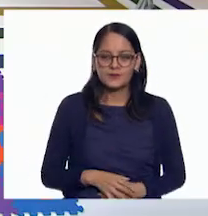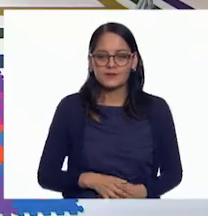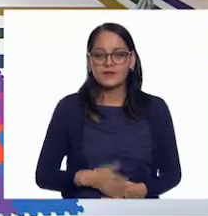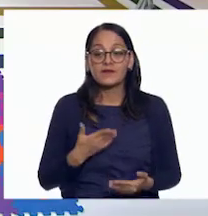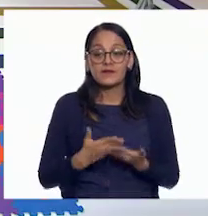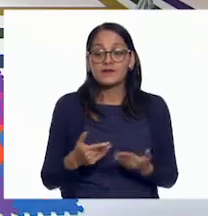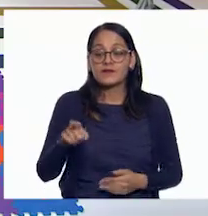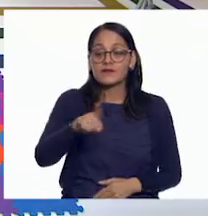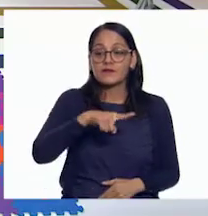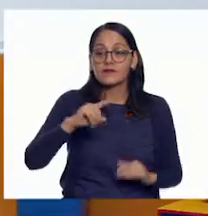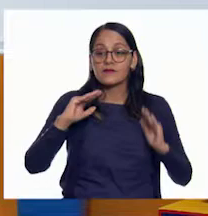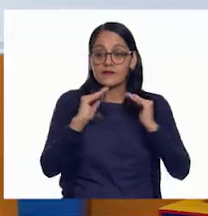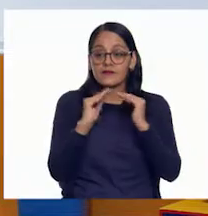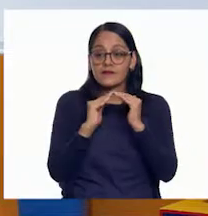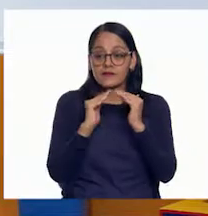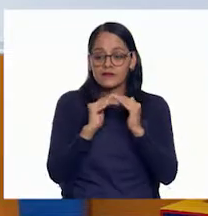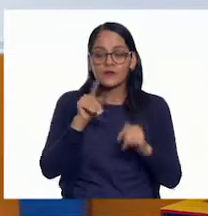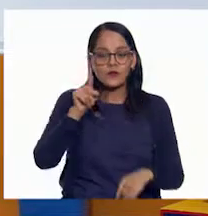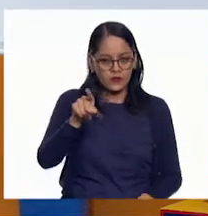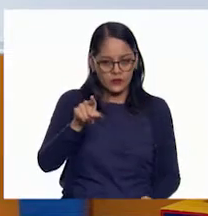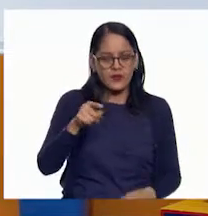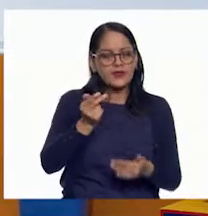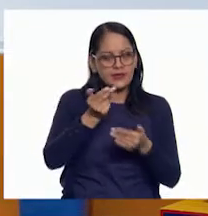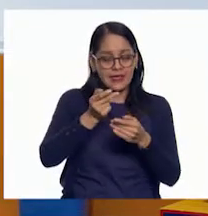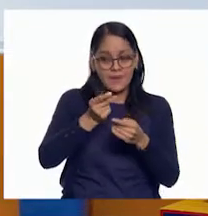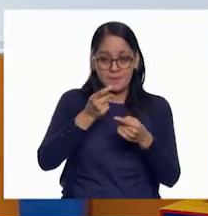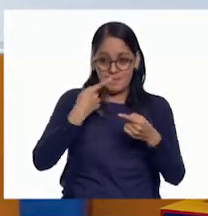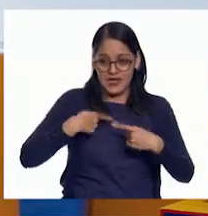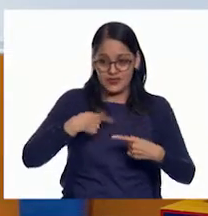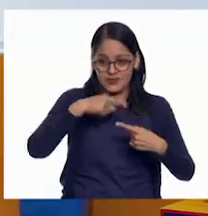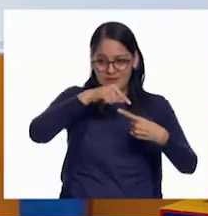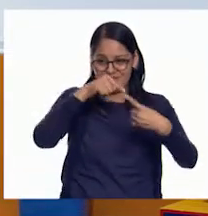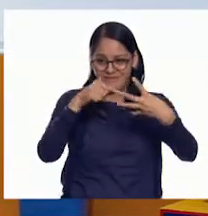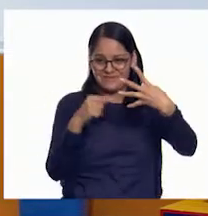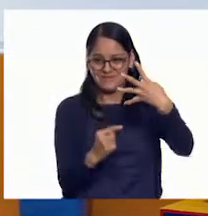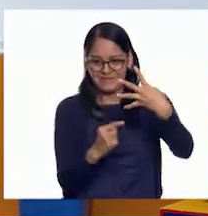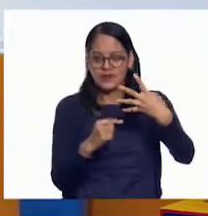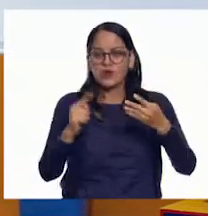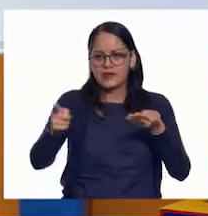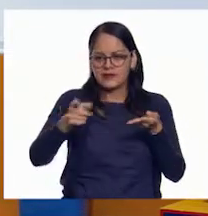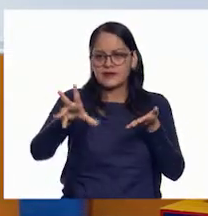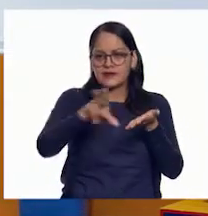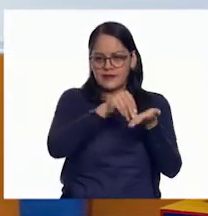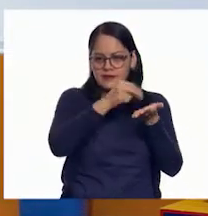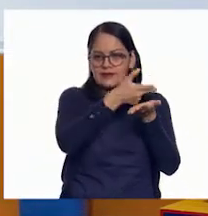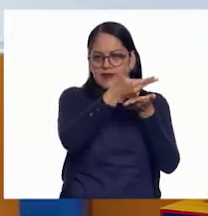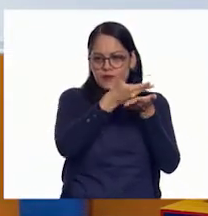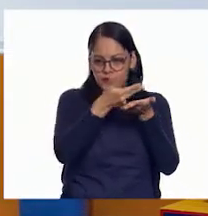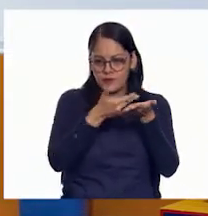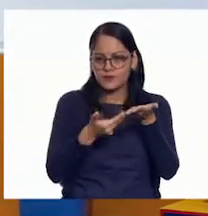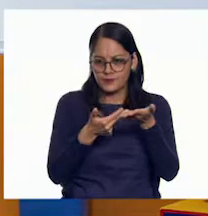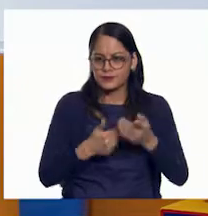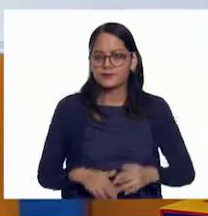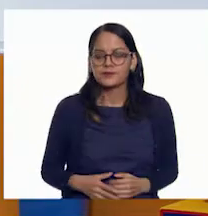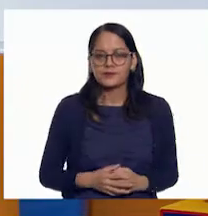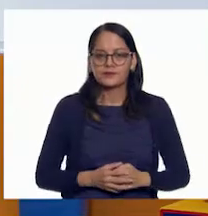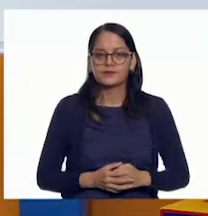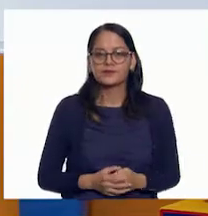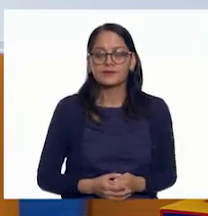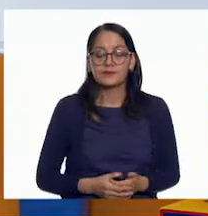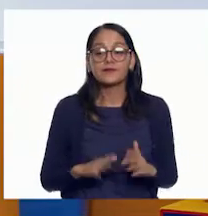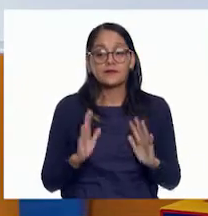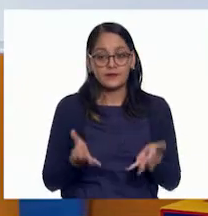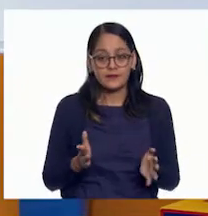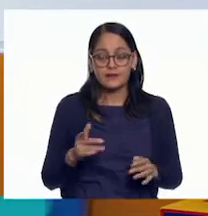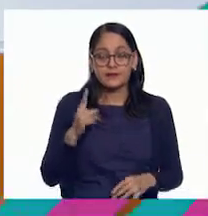Ustedes en casa, niños y niñas, van a dibujar los personajes del cuento que hayan elegido. ¿Sale? Muy bien. Y